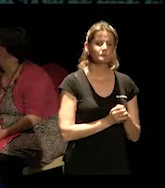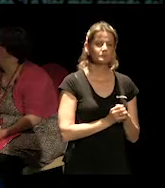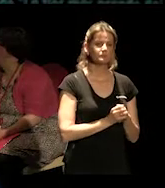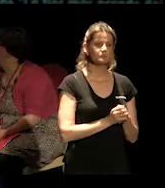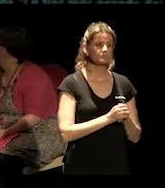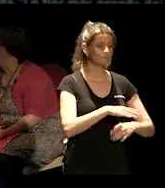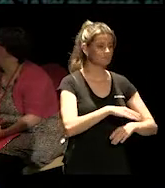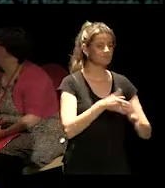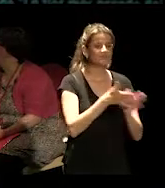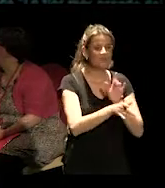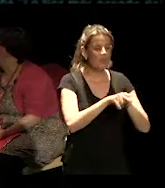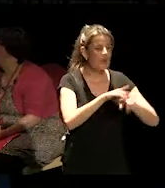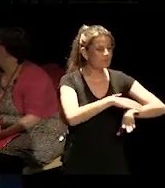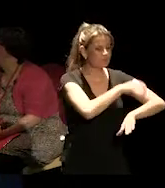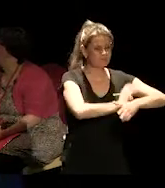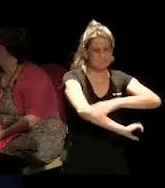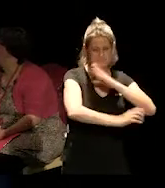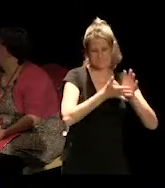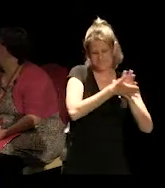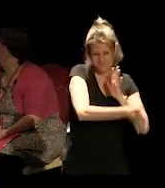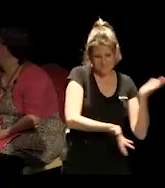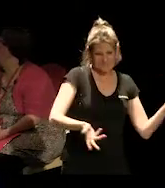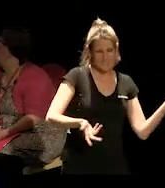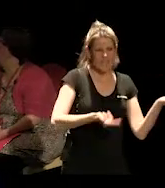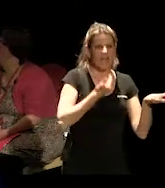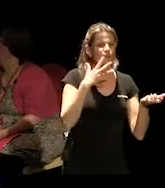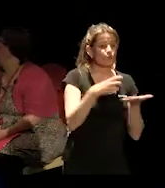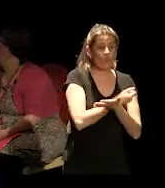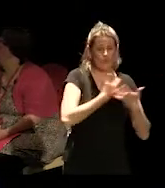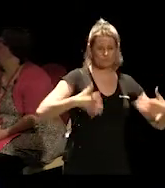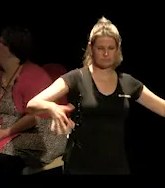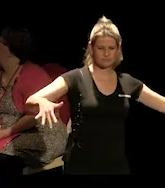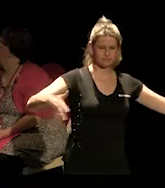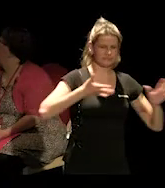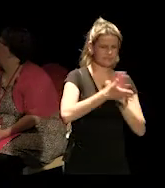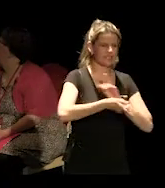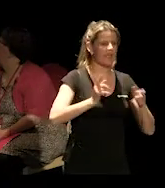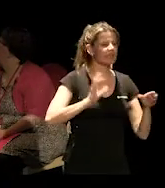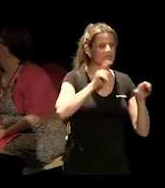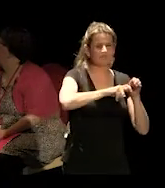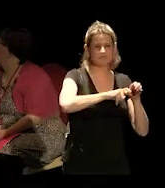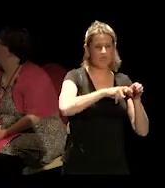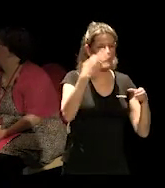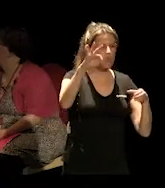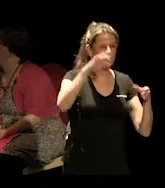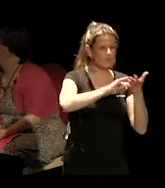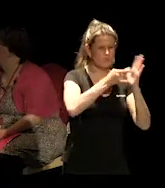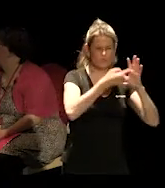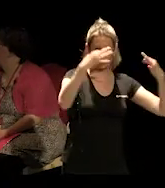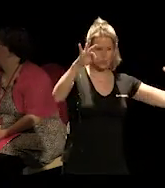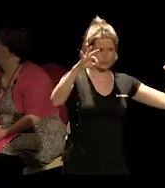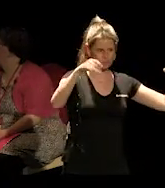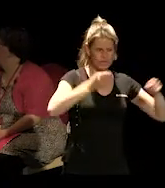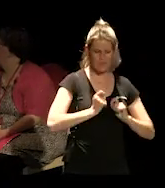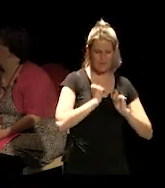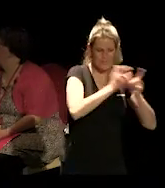que se remanguen, que se sacudan todo lo que tengan encima y que se entreguen a este proyecto que es único